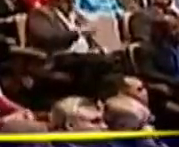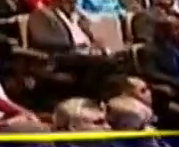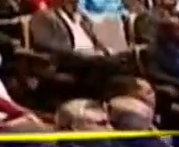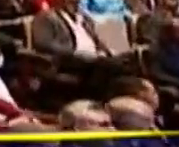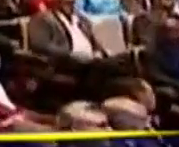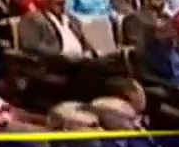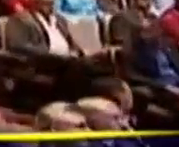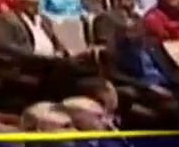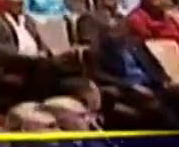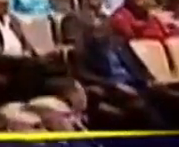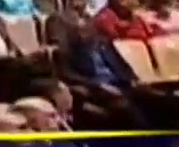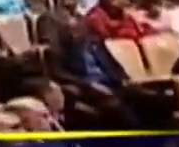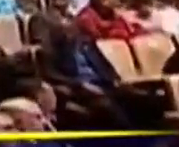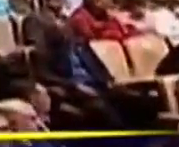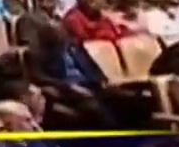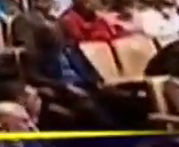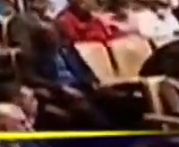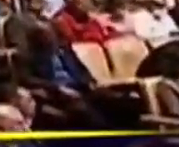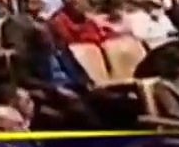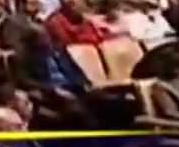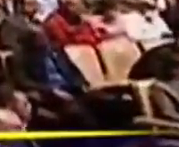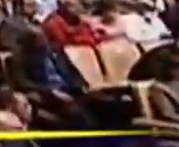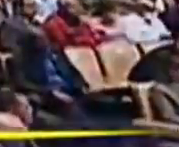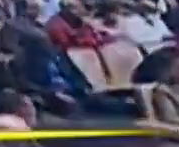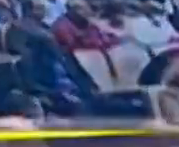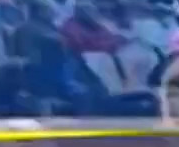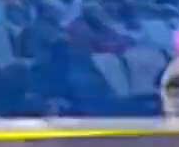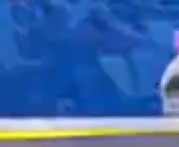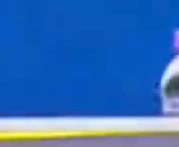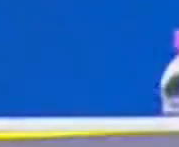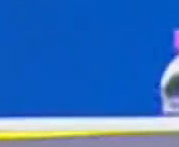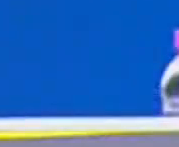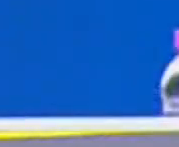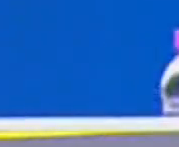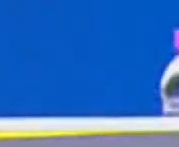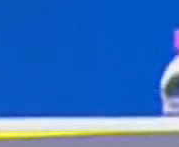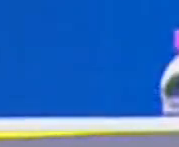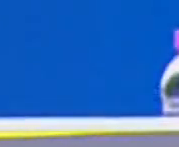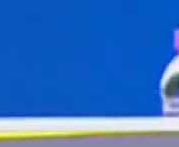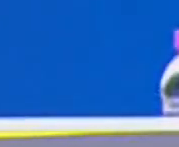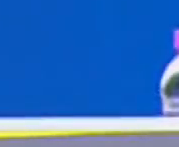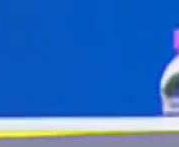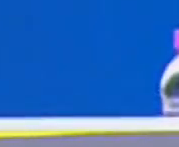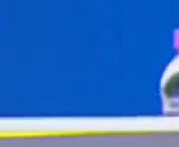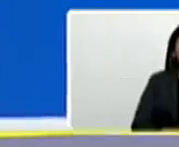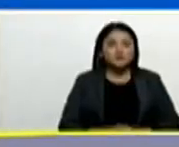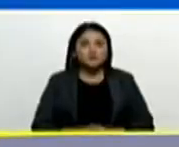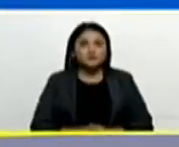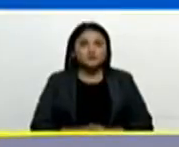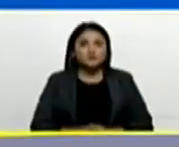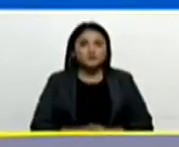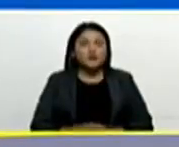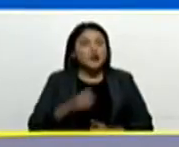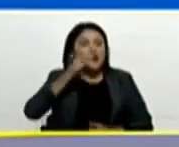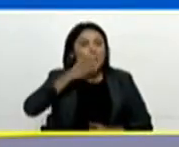Por eso el pueblo boliviano siempre lo recuerda, a Hugo Chávez solidario con